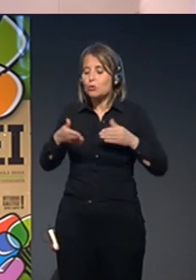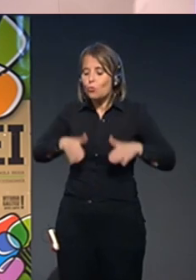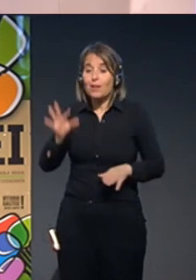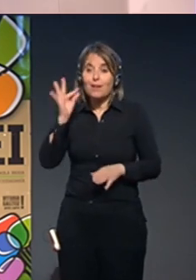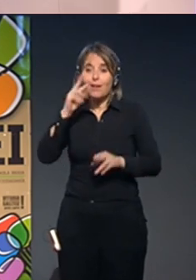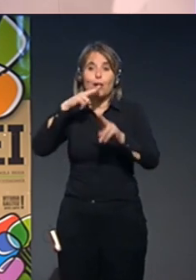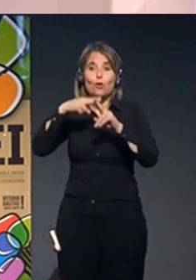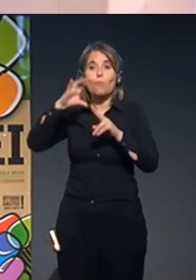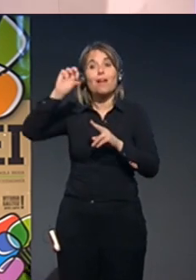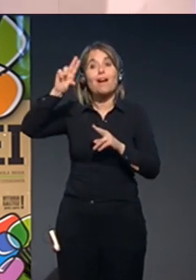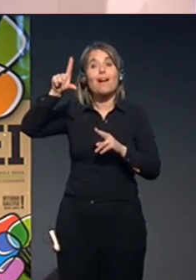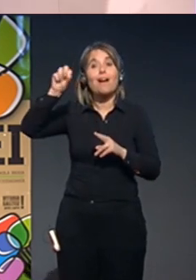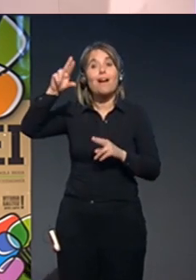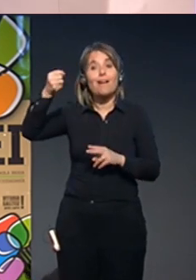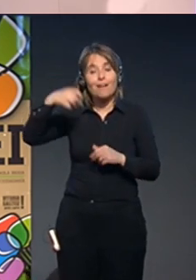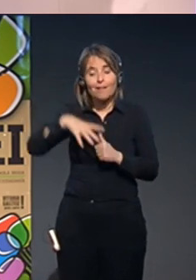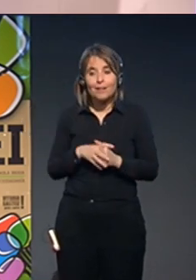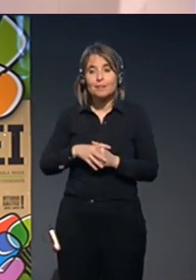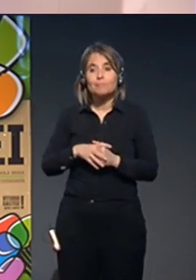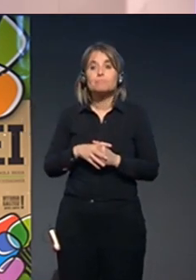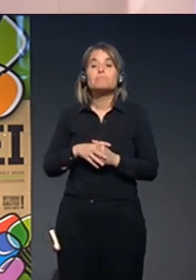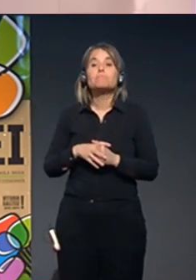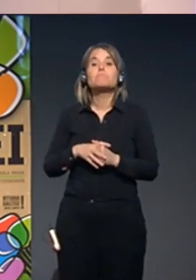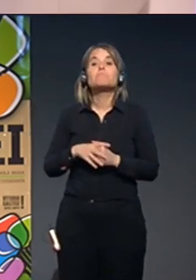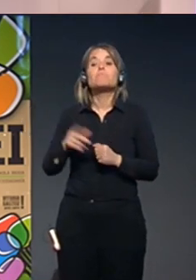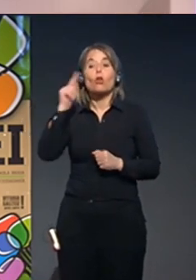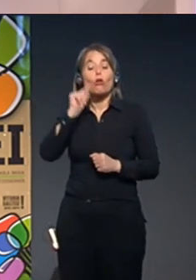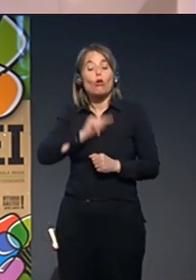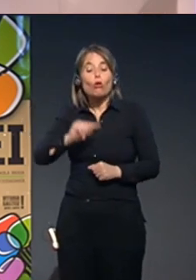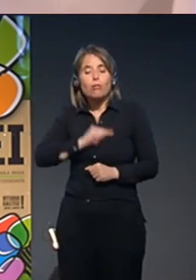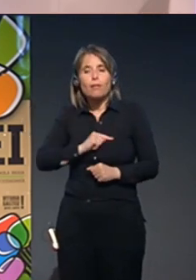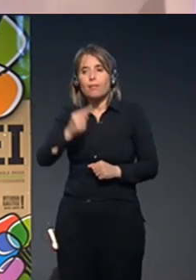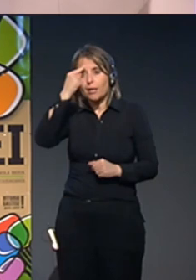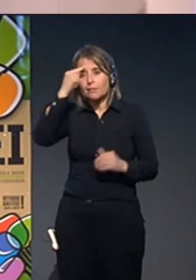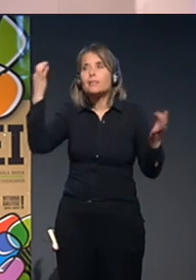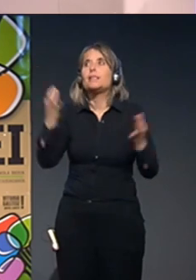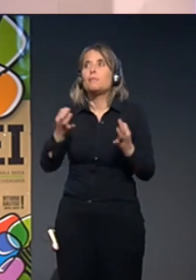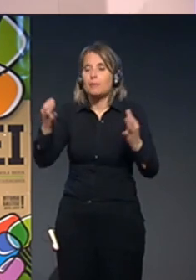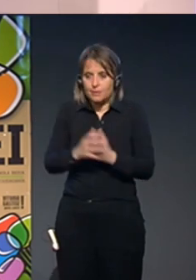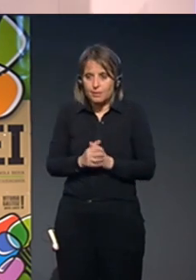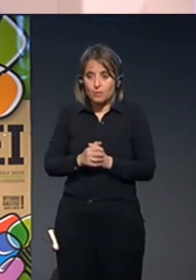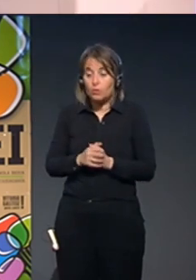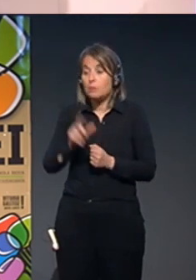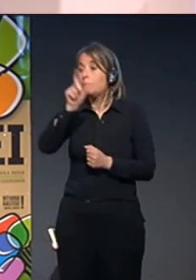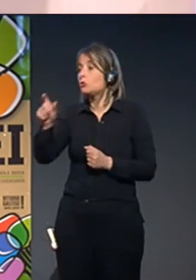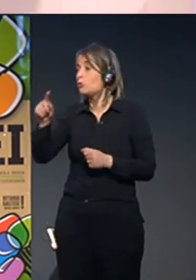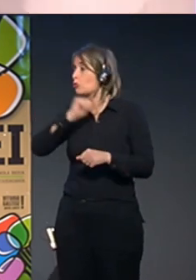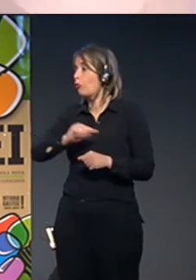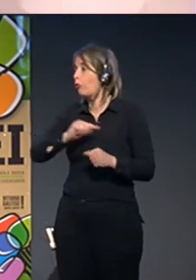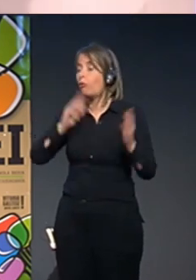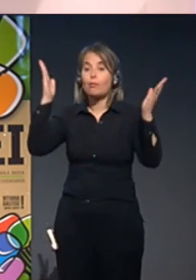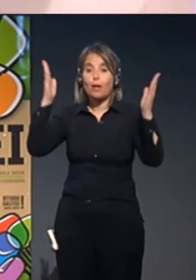Clara pensó en quien tiene cierto grado de conciencia de lo que está pasando y penso en quien no lo tiene